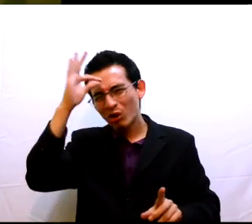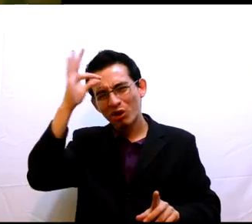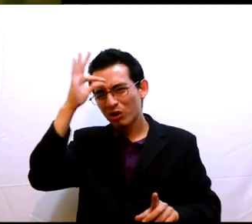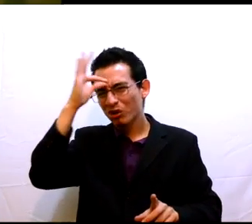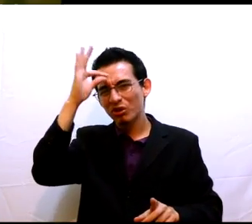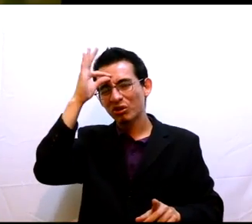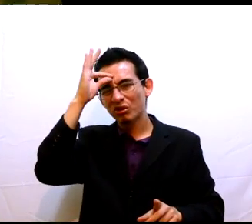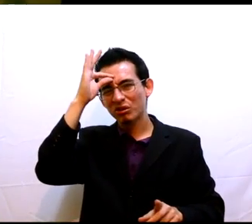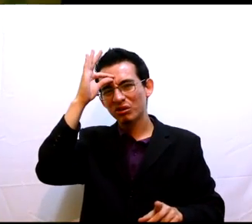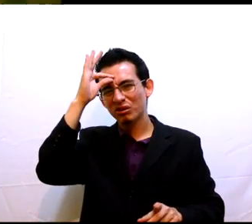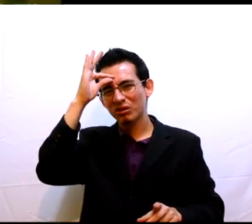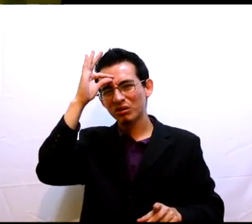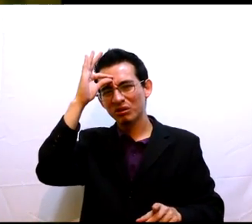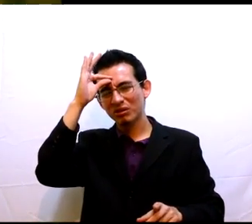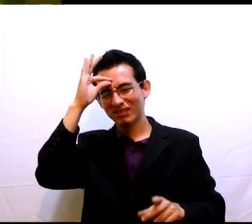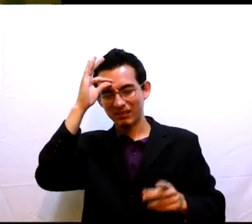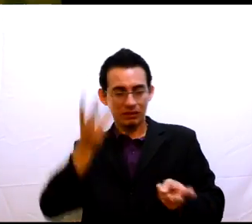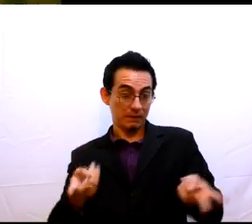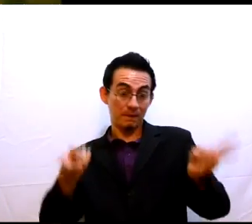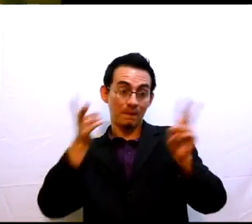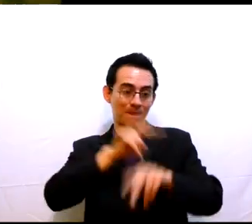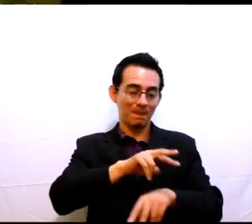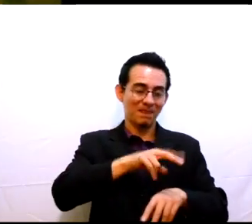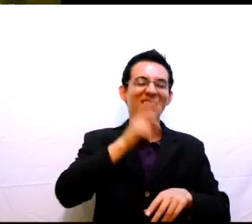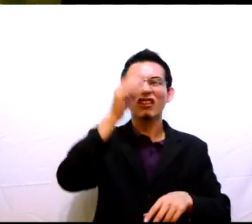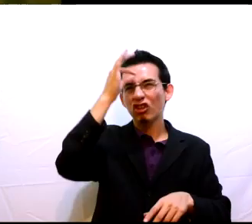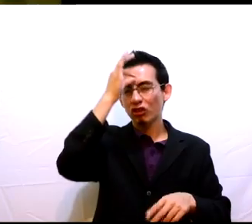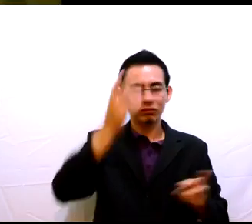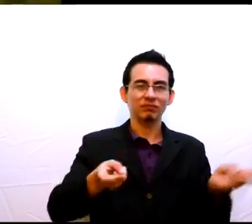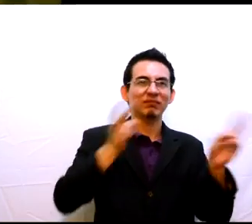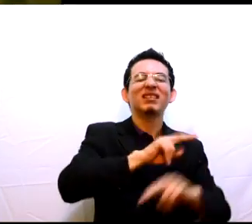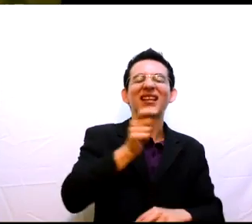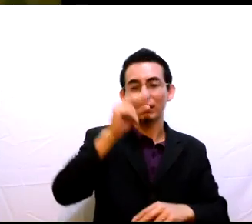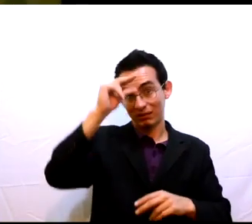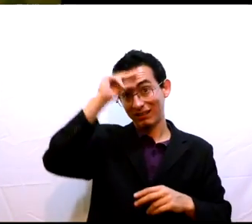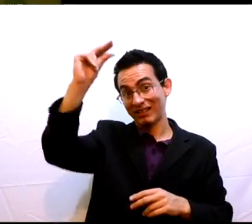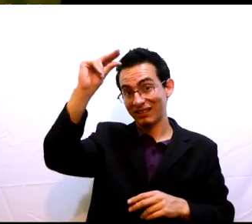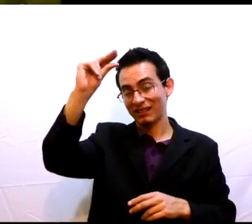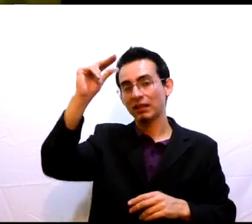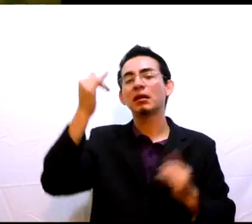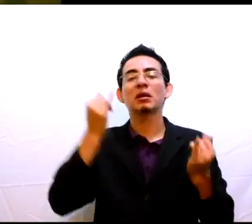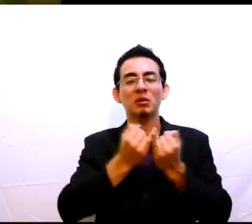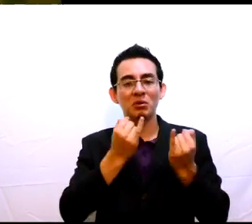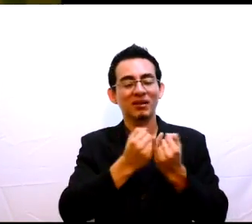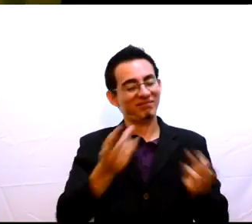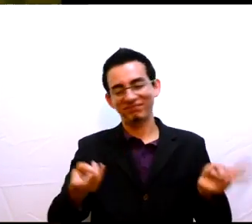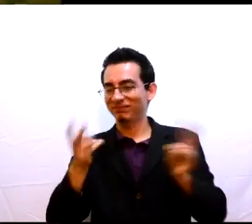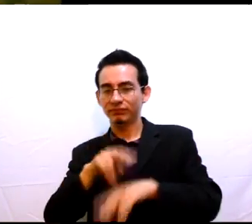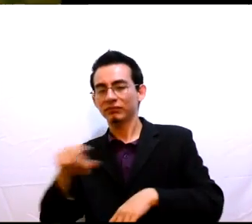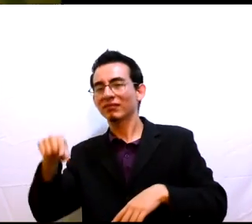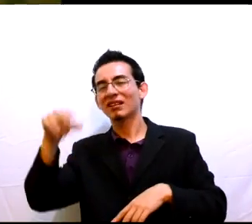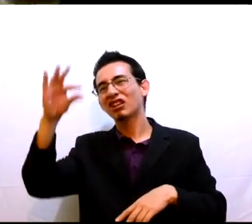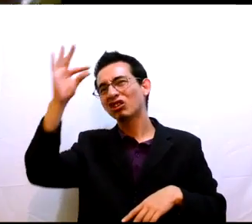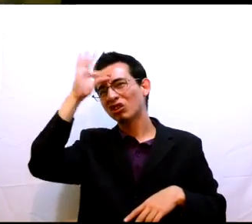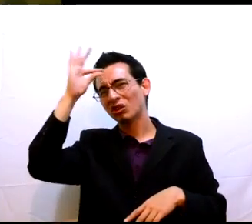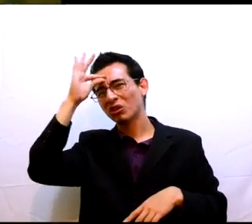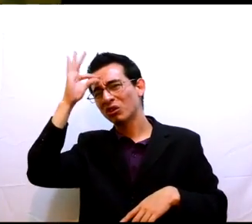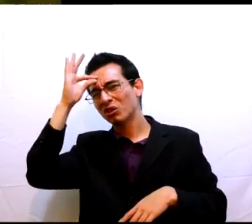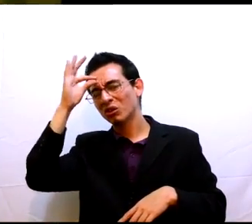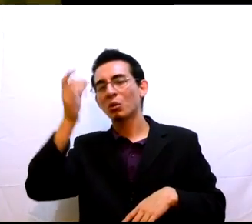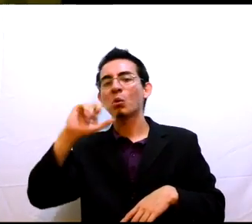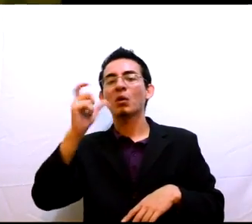qué es lo contrario de necio sabio necio aquí también significa imprudente cual es lo contrario